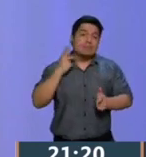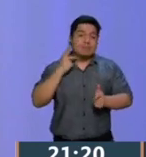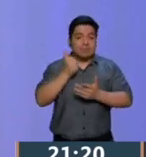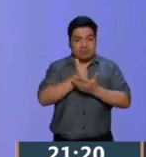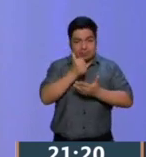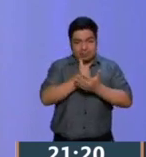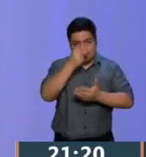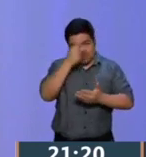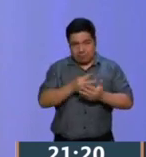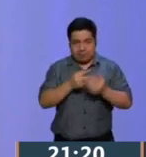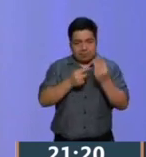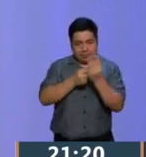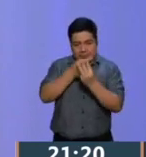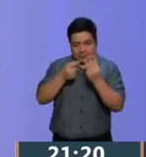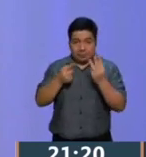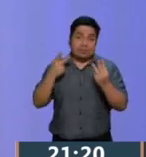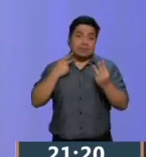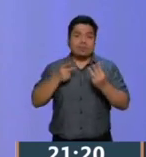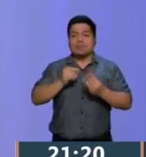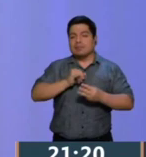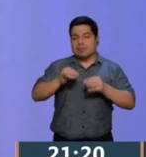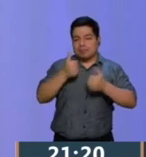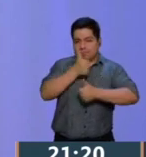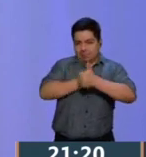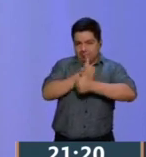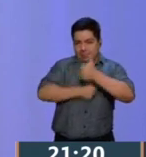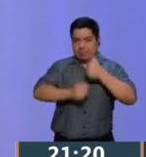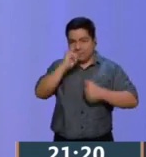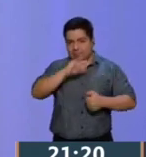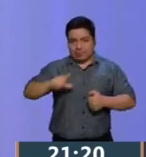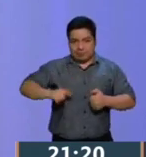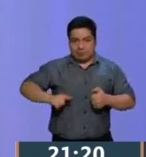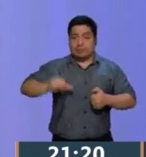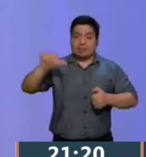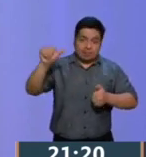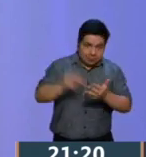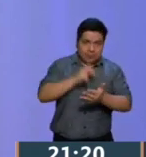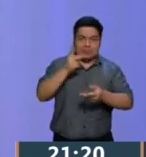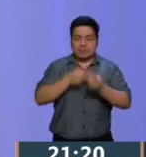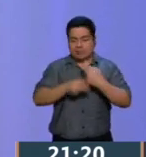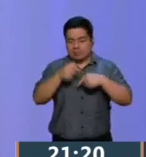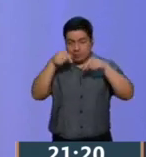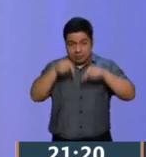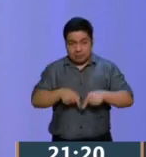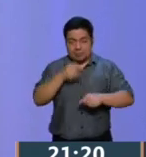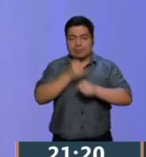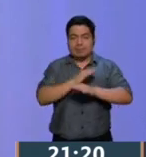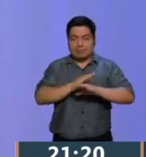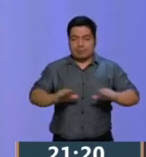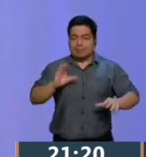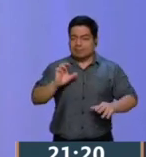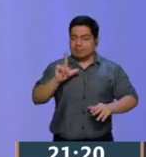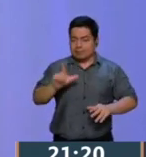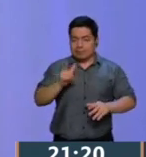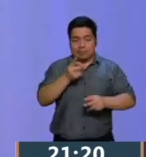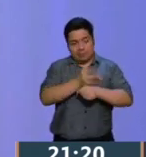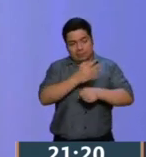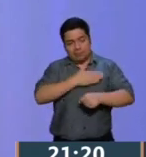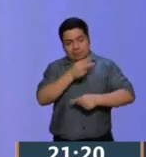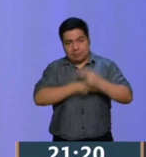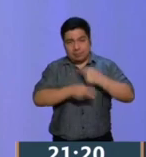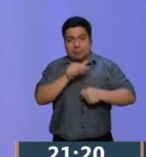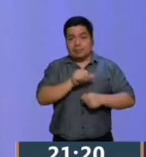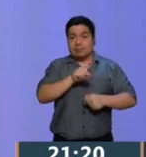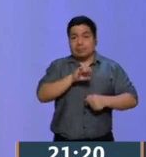3 fuerzas políticas que contienden por la jefatura de gobierno, y hoy están de regreso aquí en el foro de Informe Capital. Le doy la bienvenida a Andrés